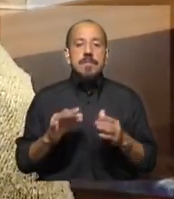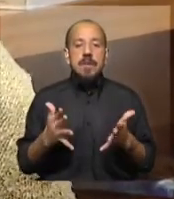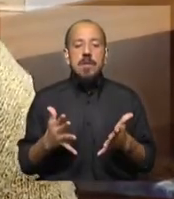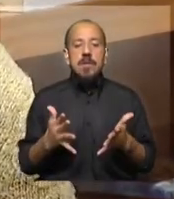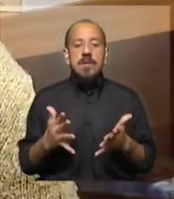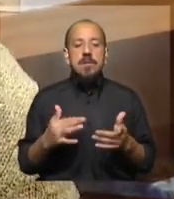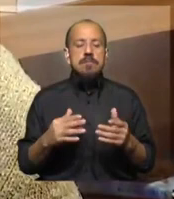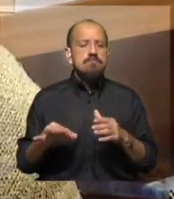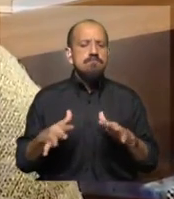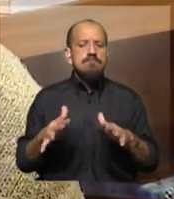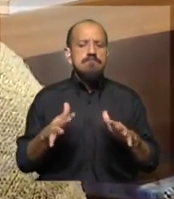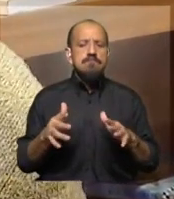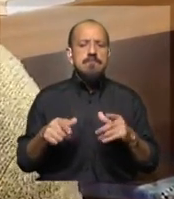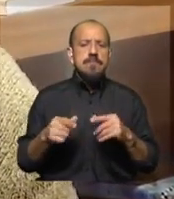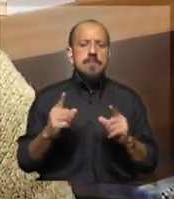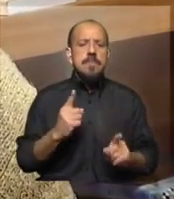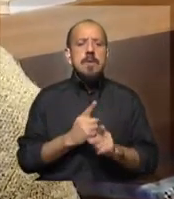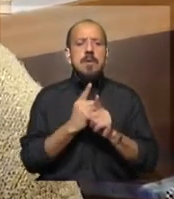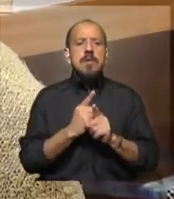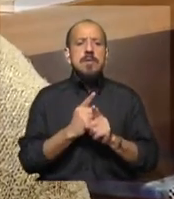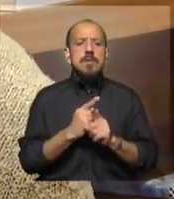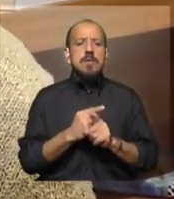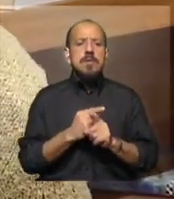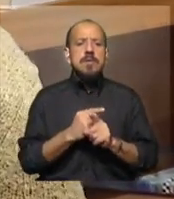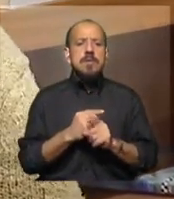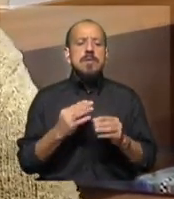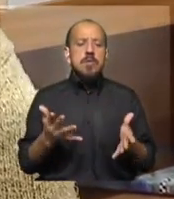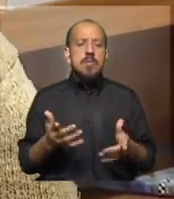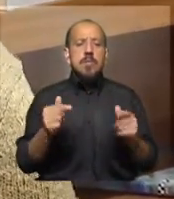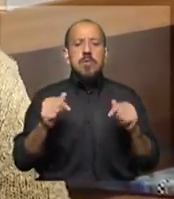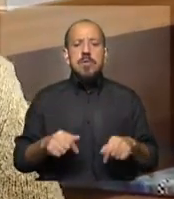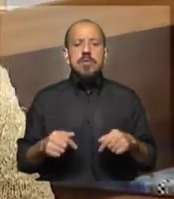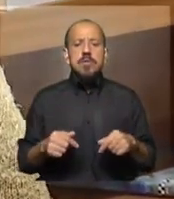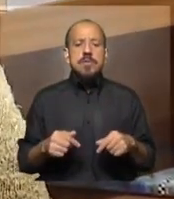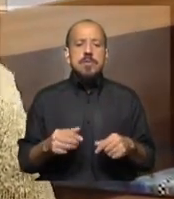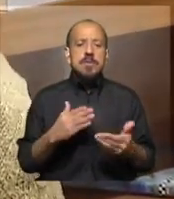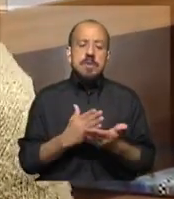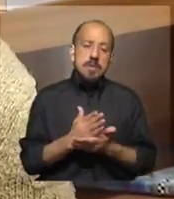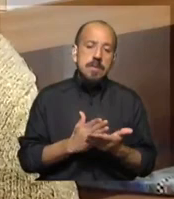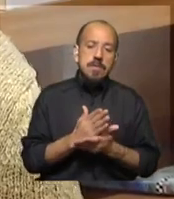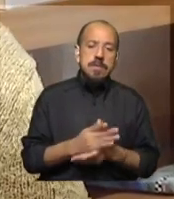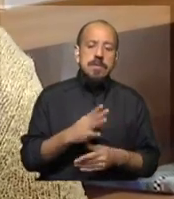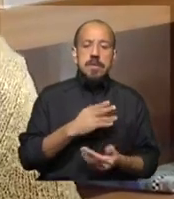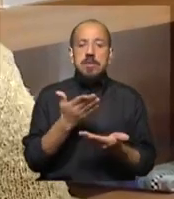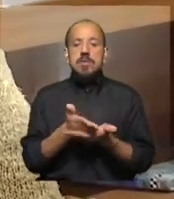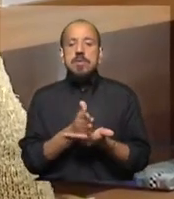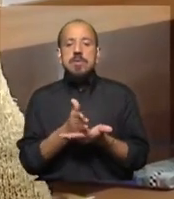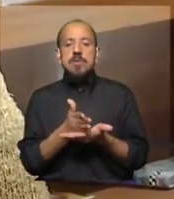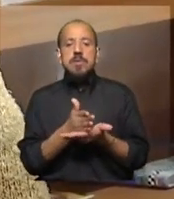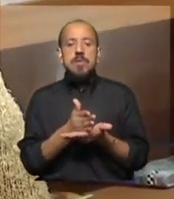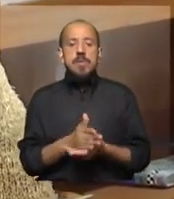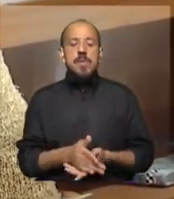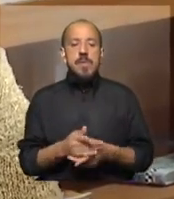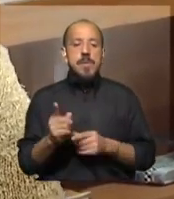aproximadamente de cada uno de los encuentros y después nos metemos en el de hoy siempre hay una un moderador o moderadora y